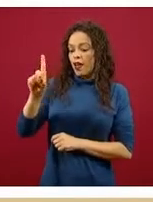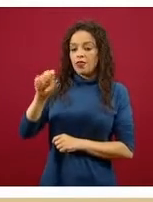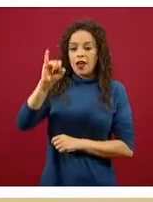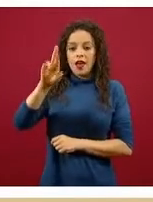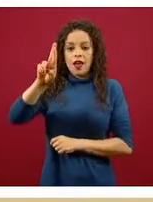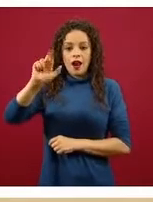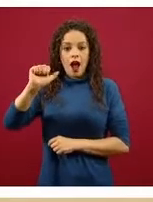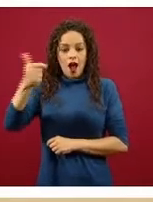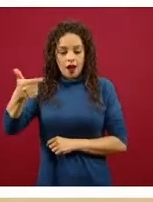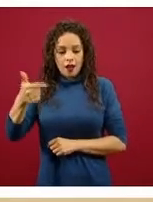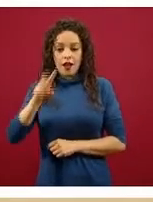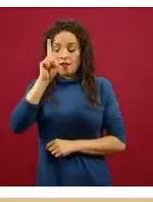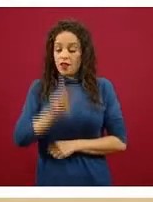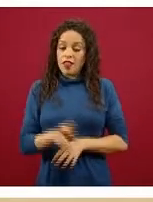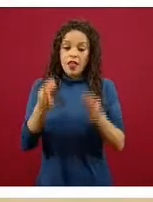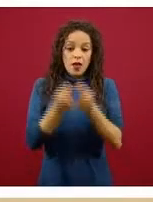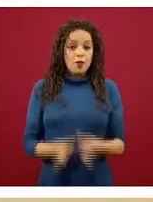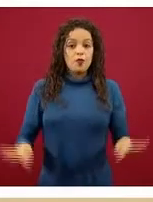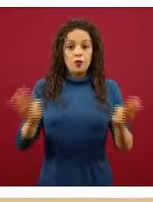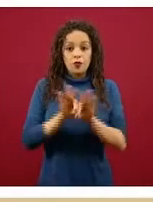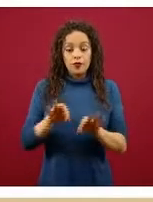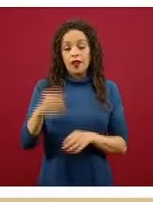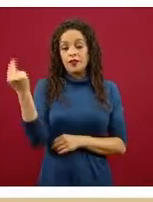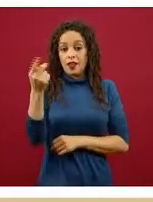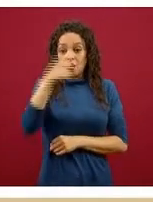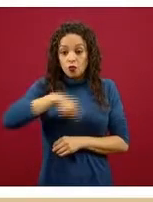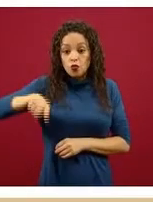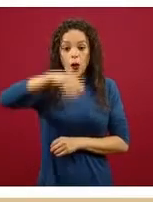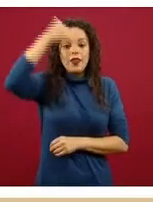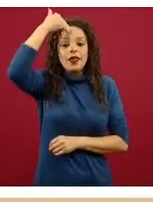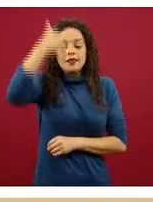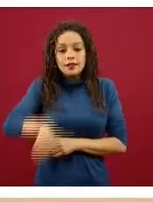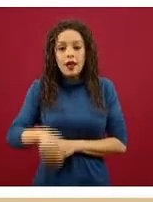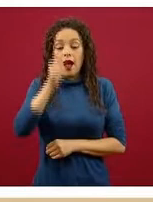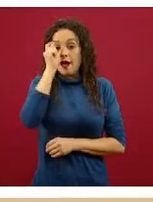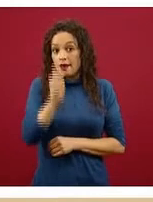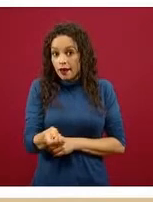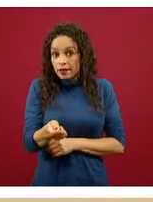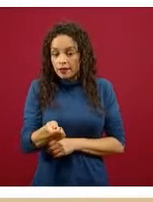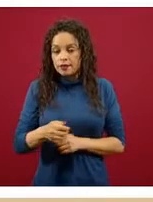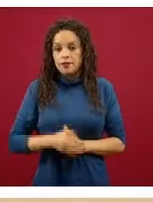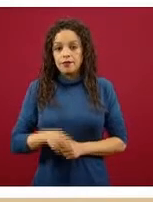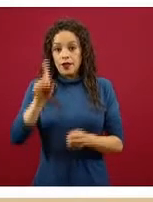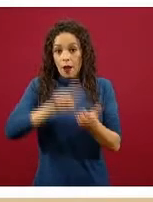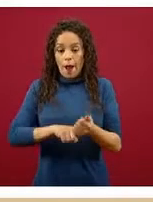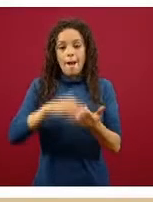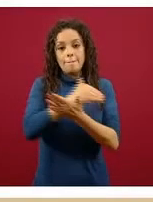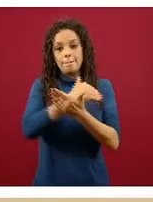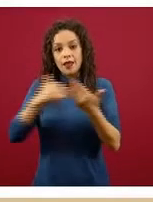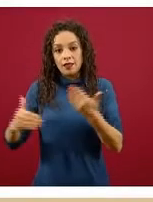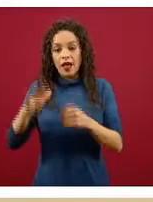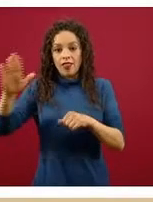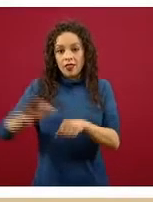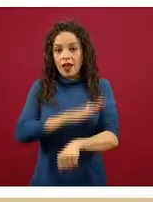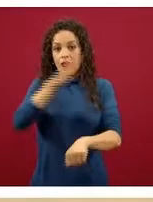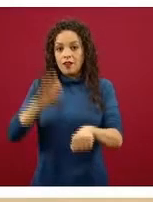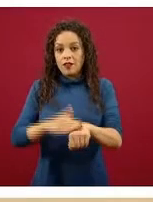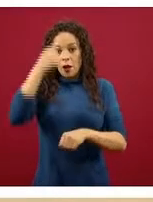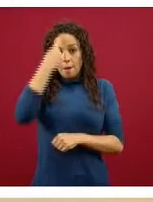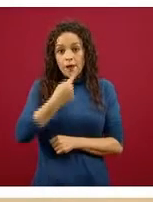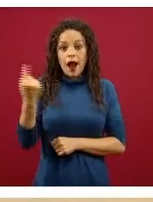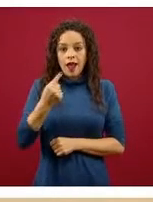es de suma importancia saber porque esto es lo que al final de cuentas es la mitad de la calificación del